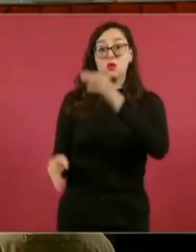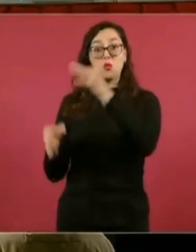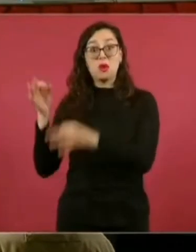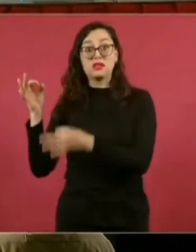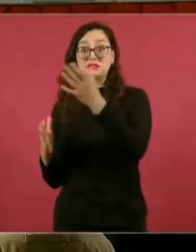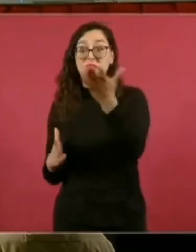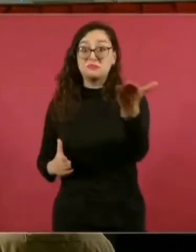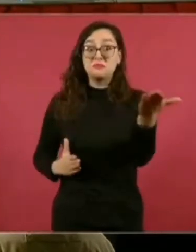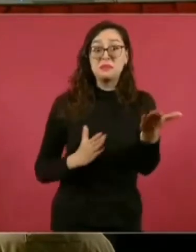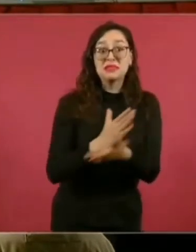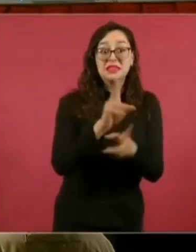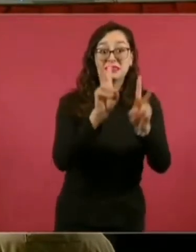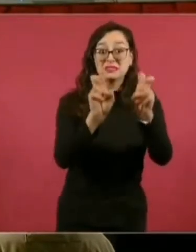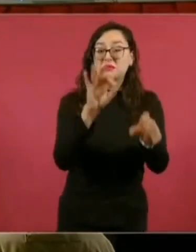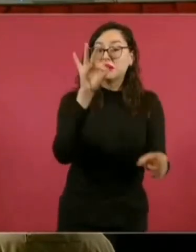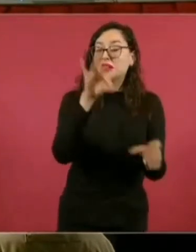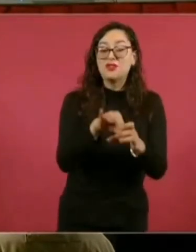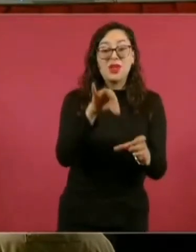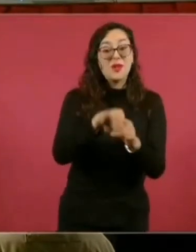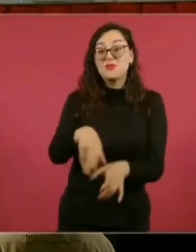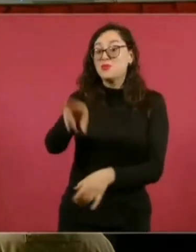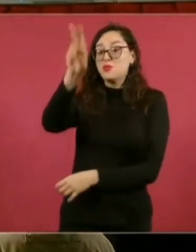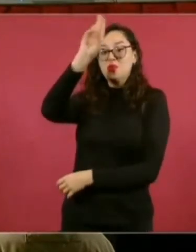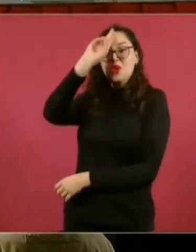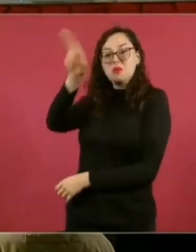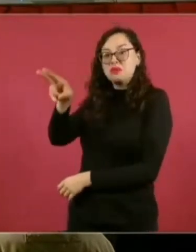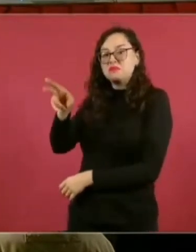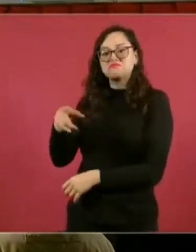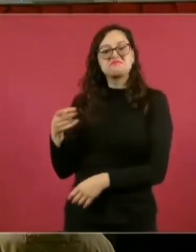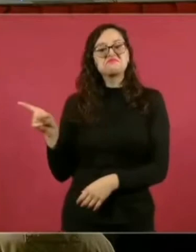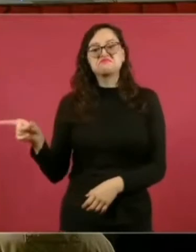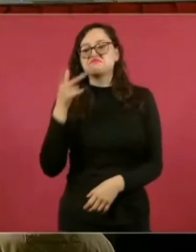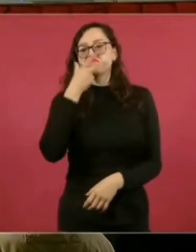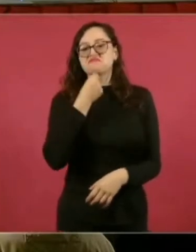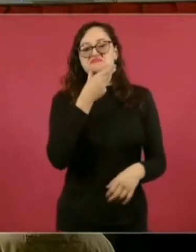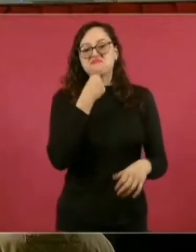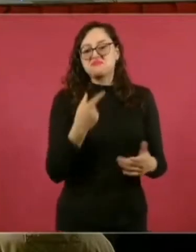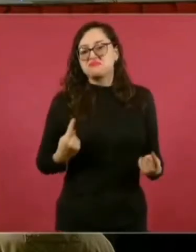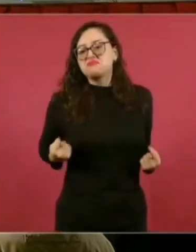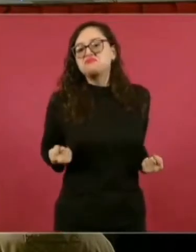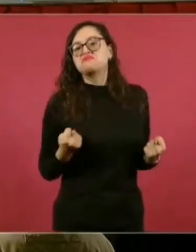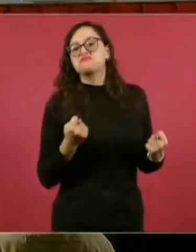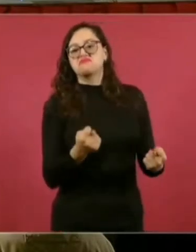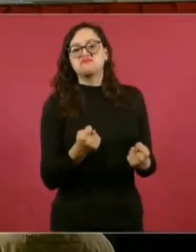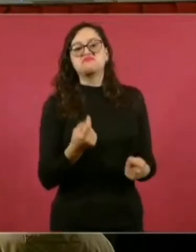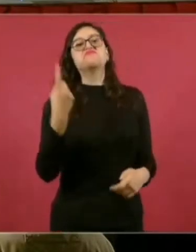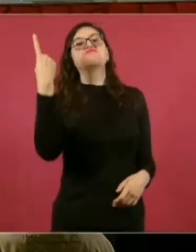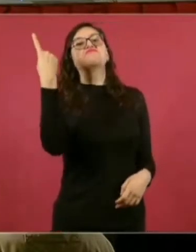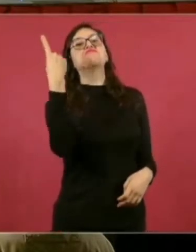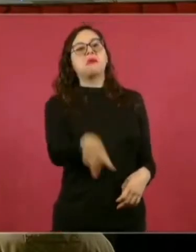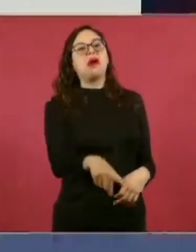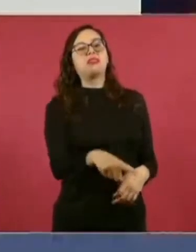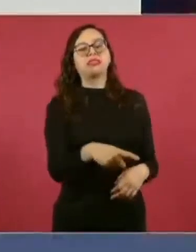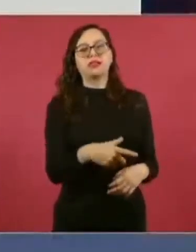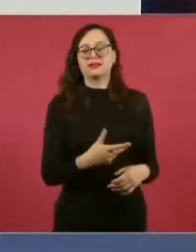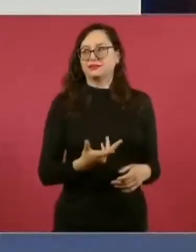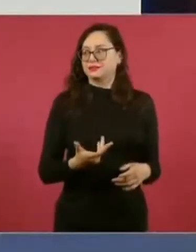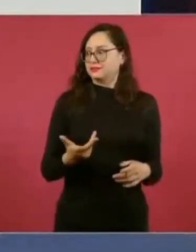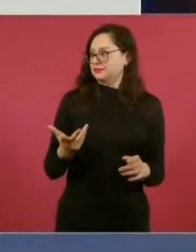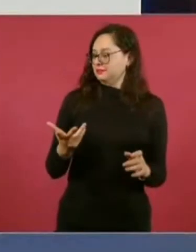aún así este juez decide ordenarle al tribunal.